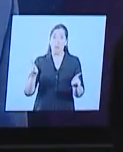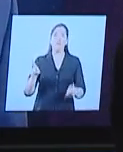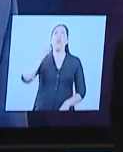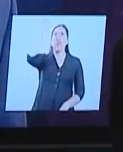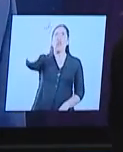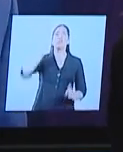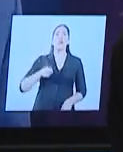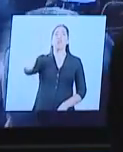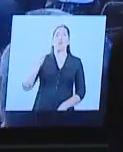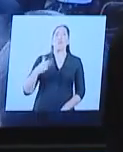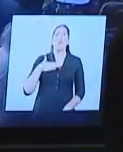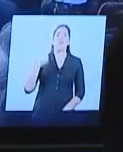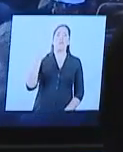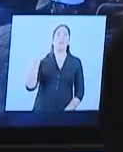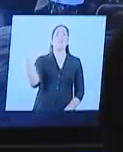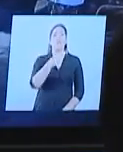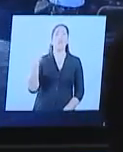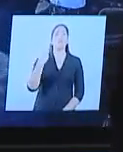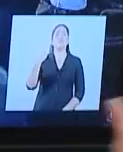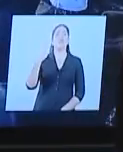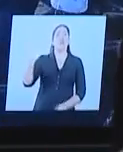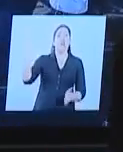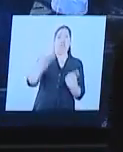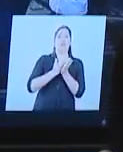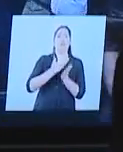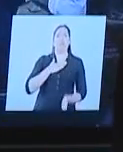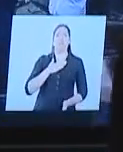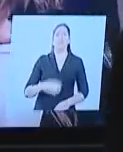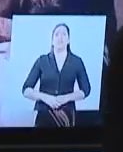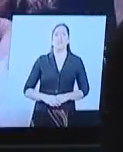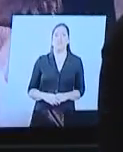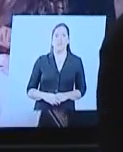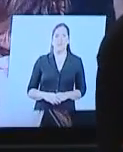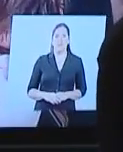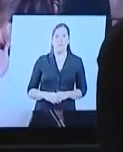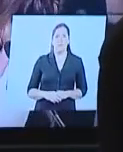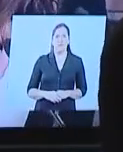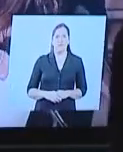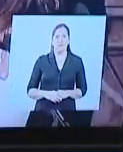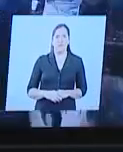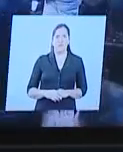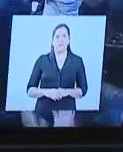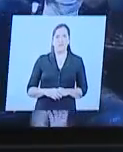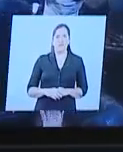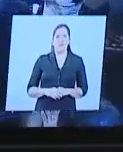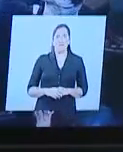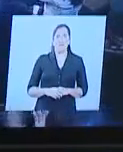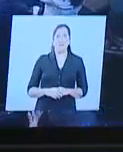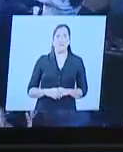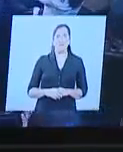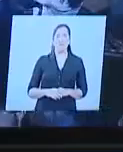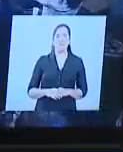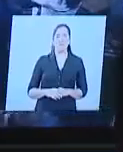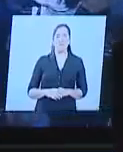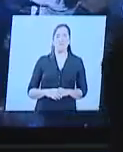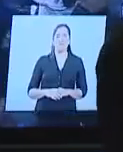los años pasados. Es muy interesante lo que yo te decía, o sea, cuando hacen sus propuestas está la crítica